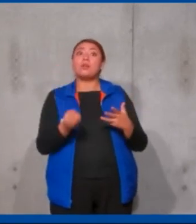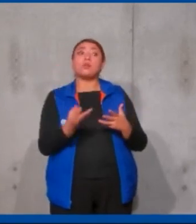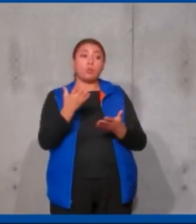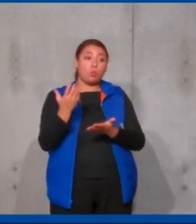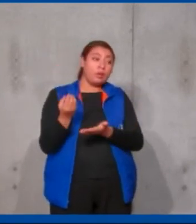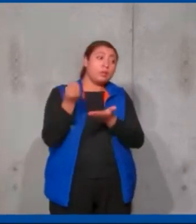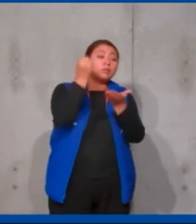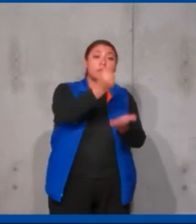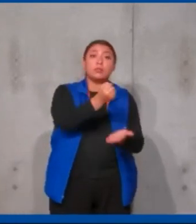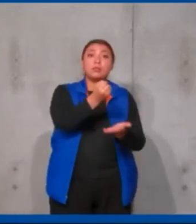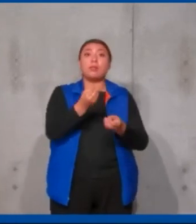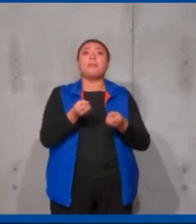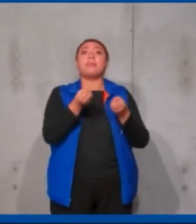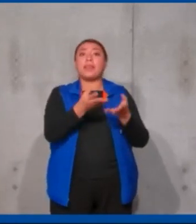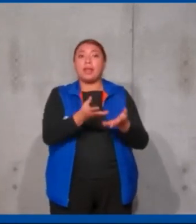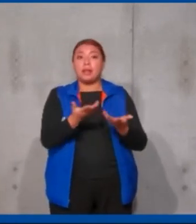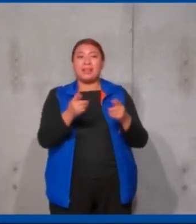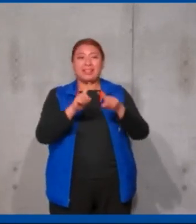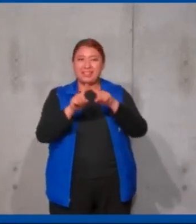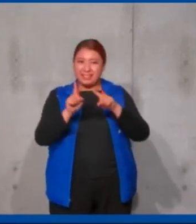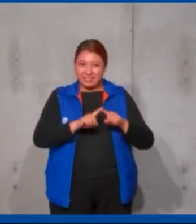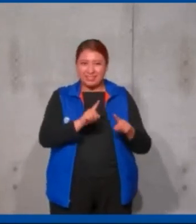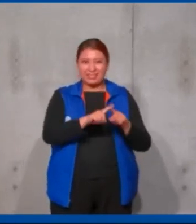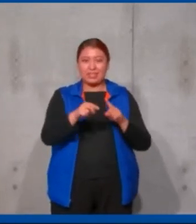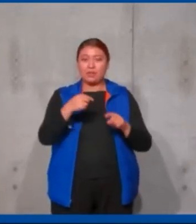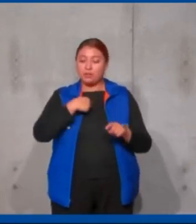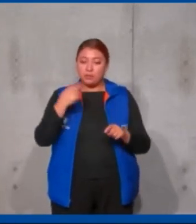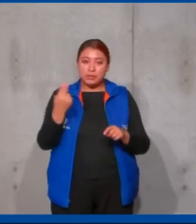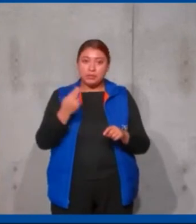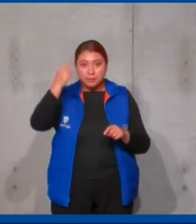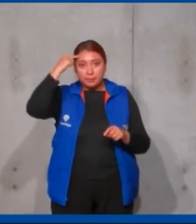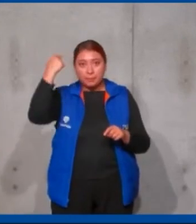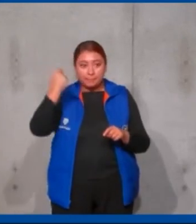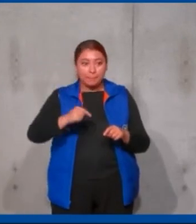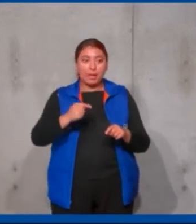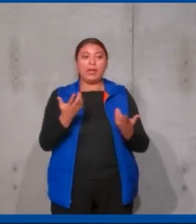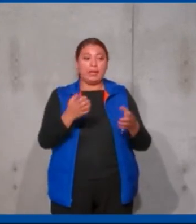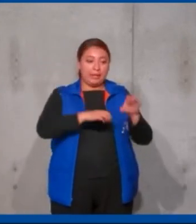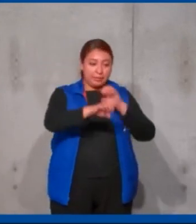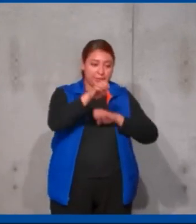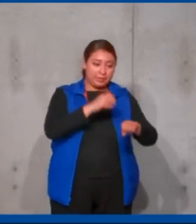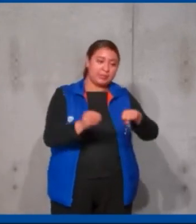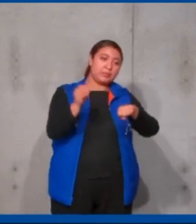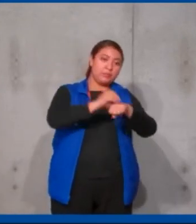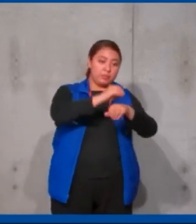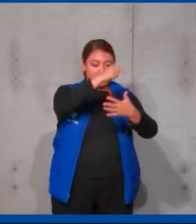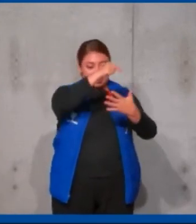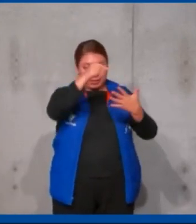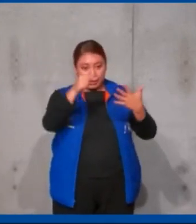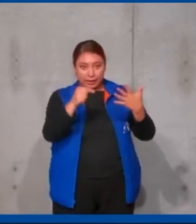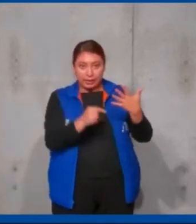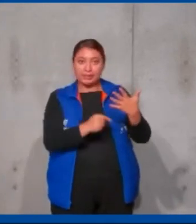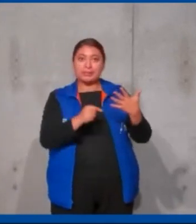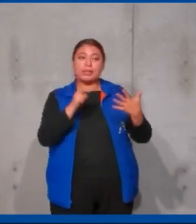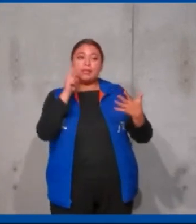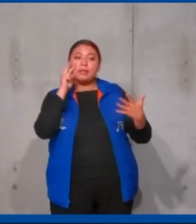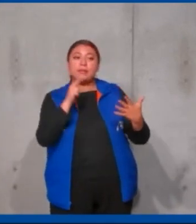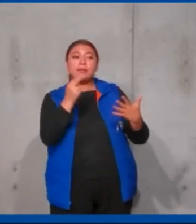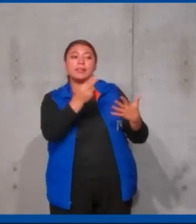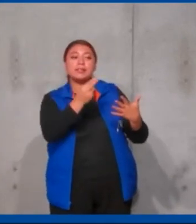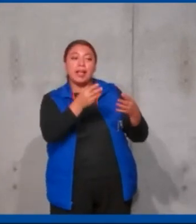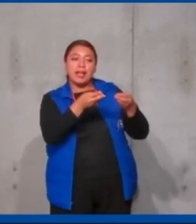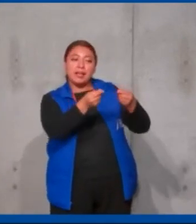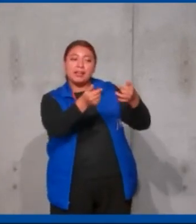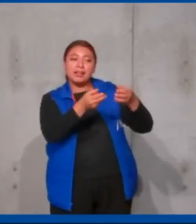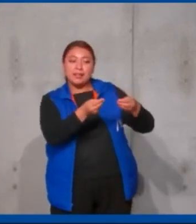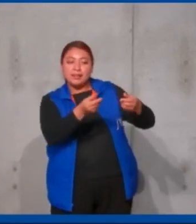presupuesto, los recursos humanos, materiales y económicos que voy a necesitar para poder implementar esas estrategias que den respuesta a